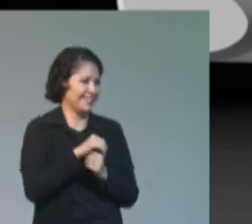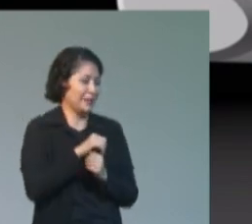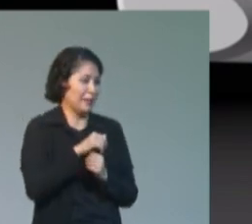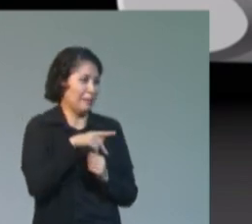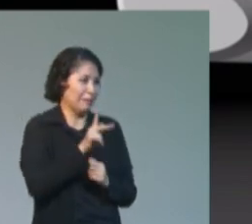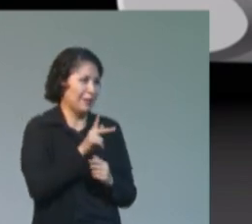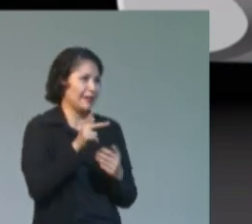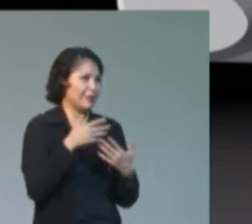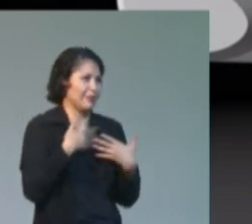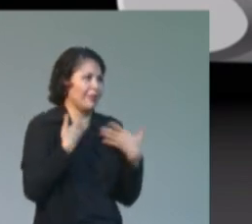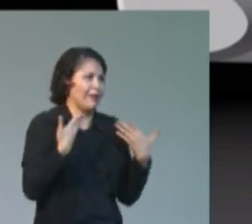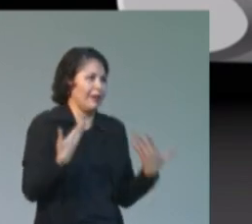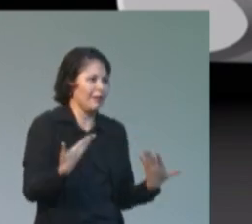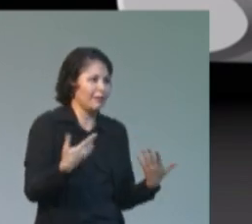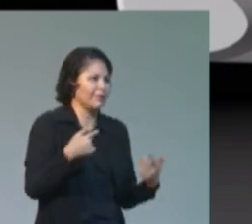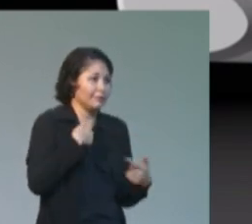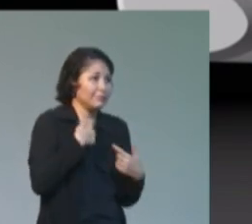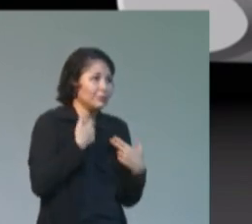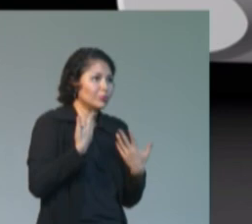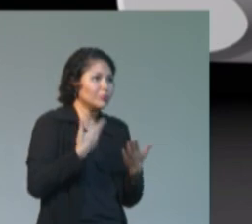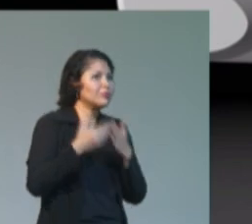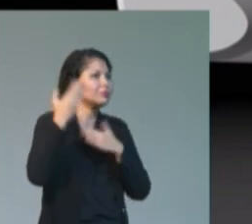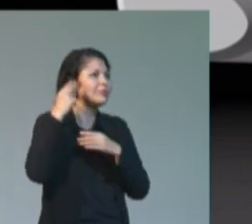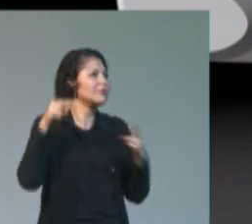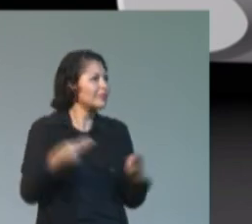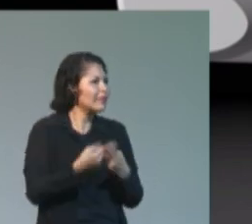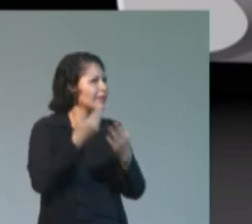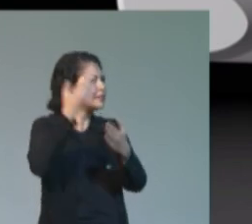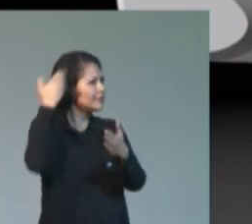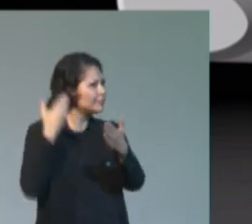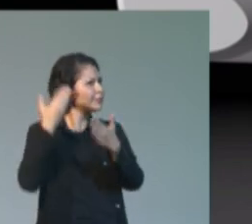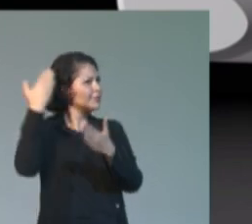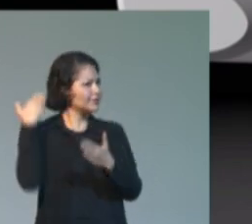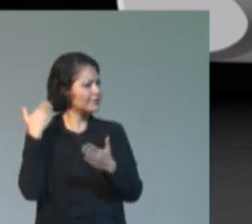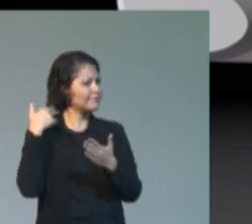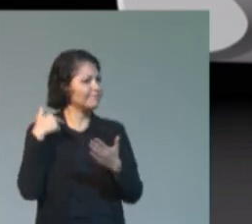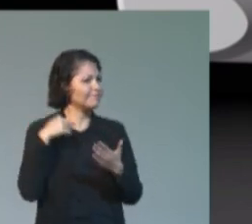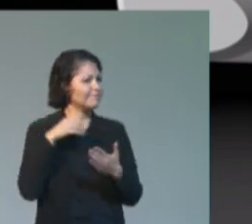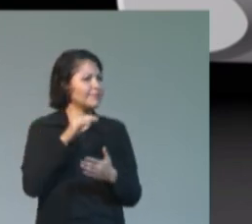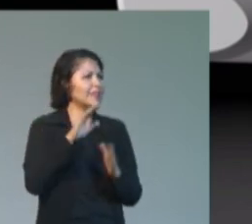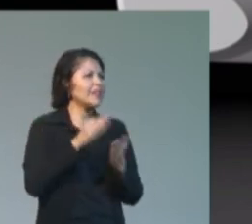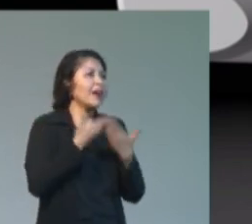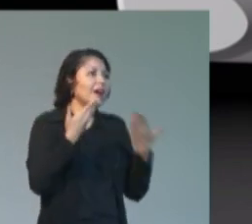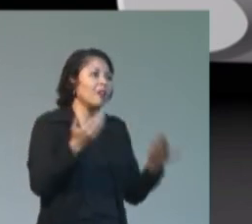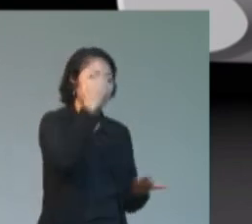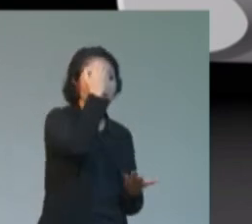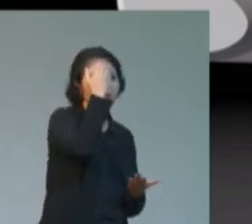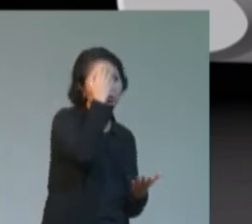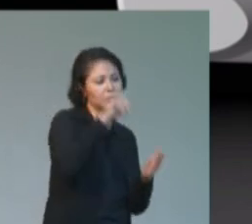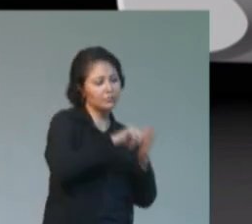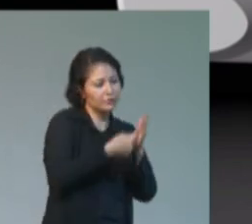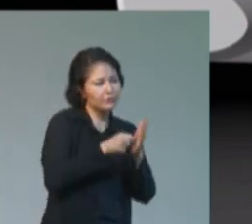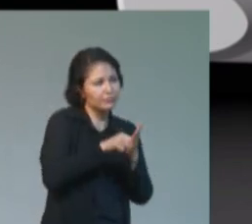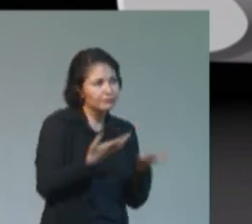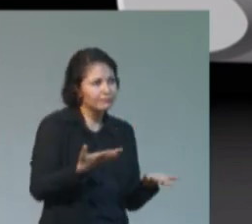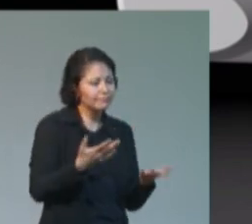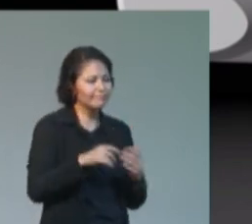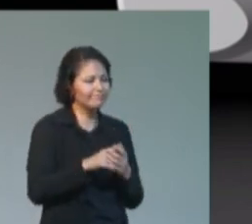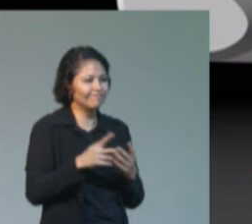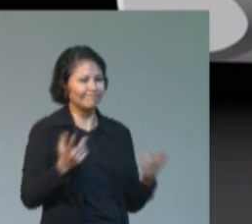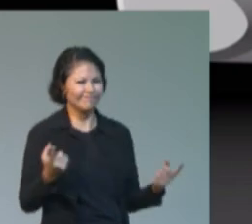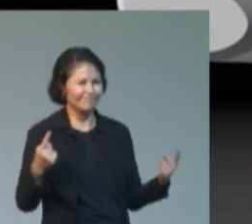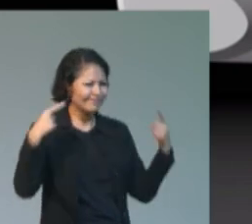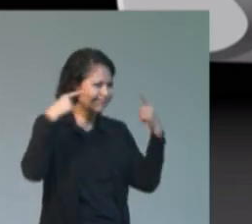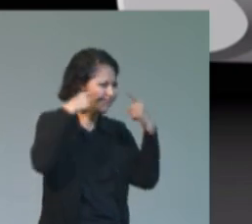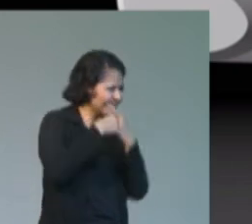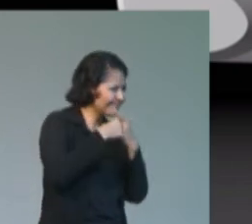el siglo 20 y tenemos en nuestras universidades organizativas del siglo 19 y por tanto trabajamos ahí en